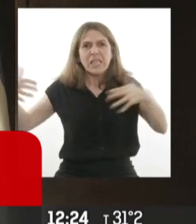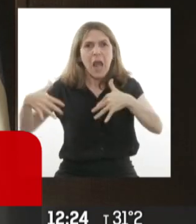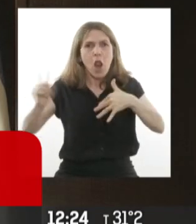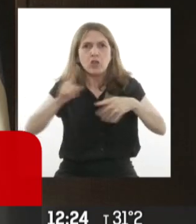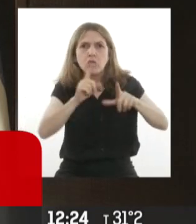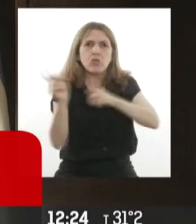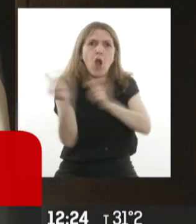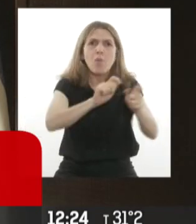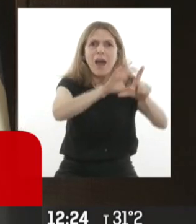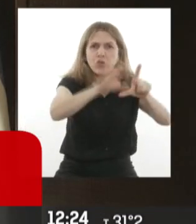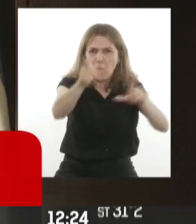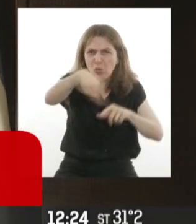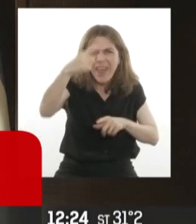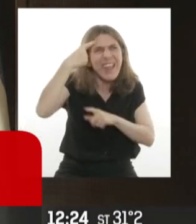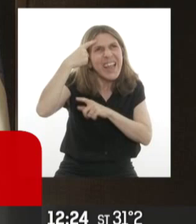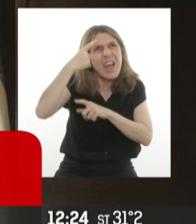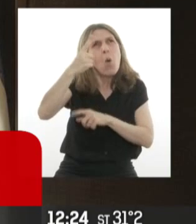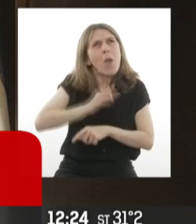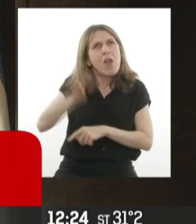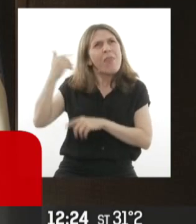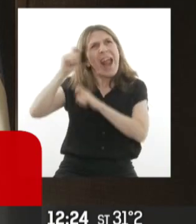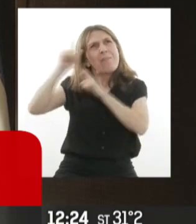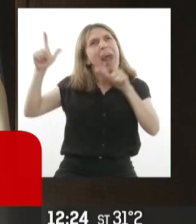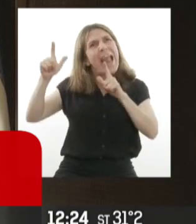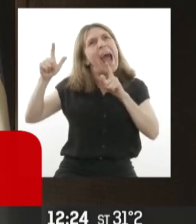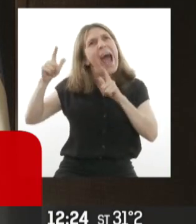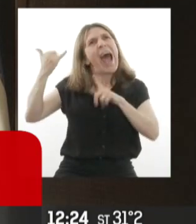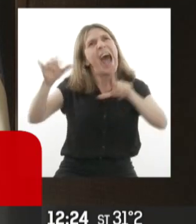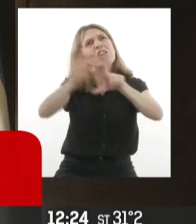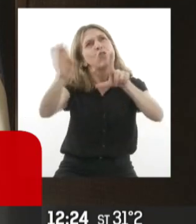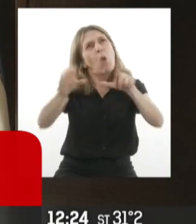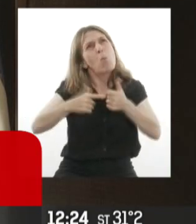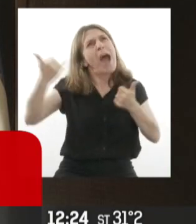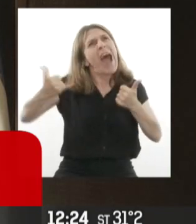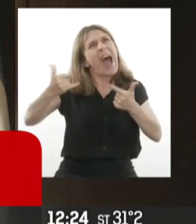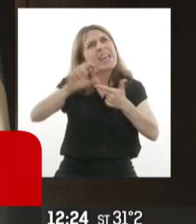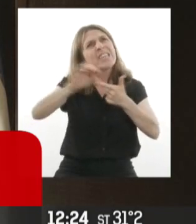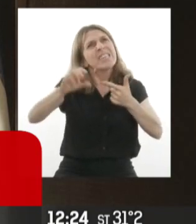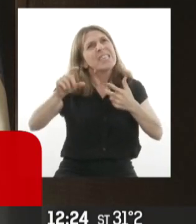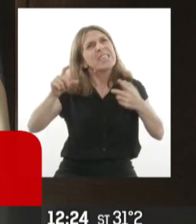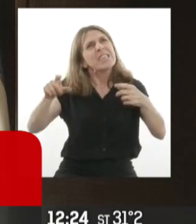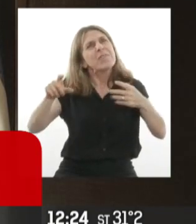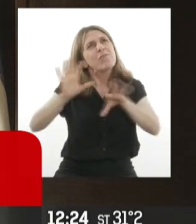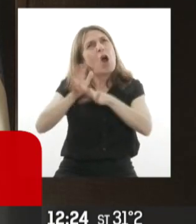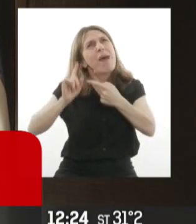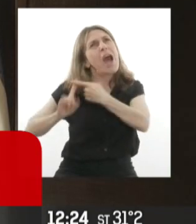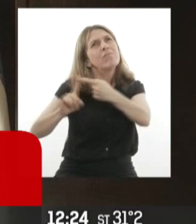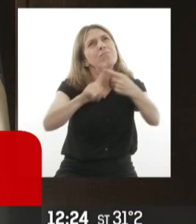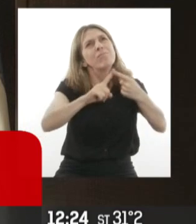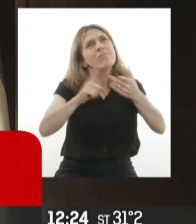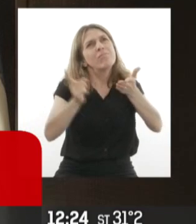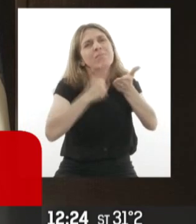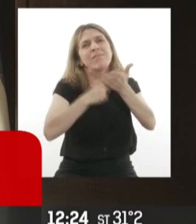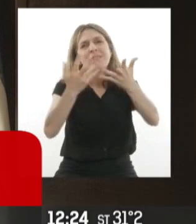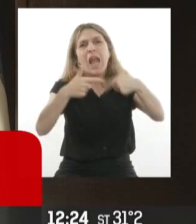¿Alguien pensó lo que significaba eso, esa enorme revolución en términos de conectividad